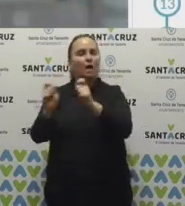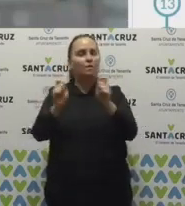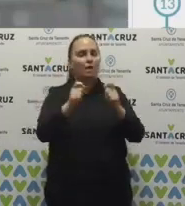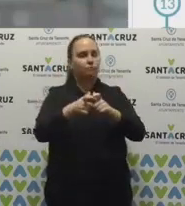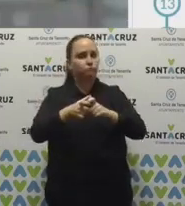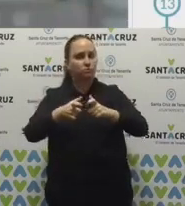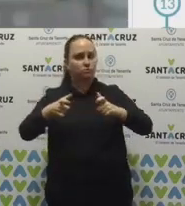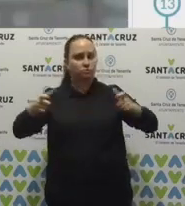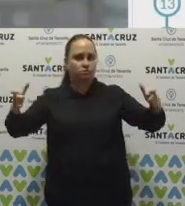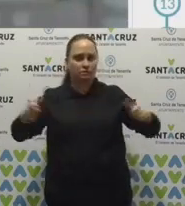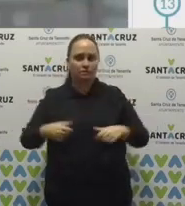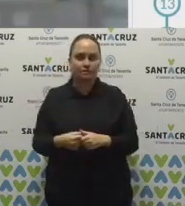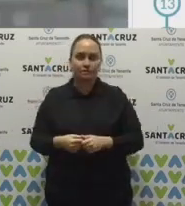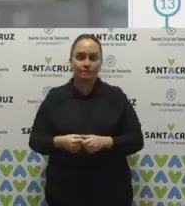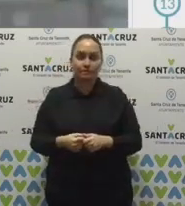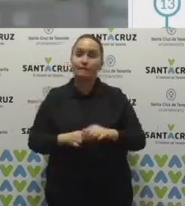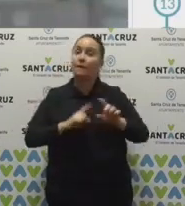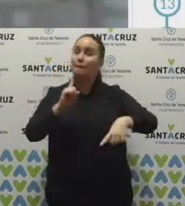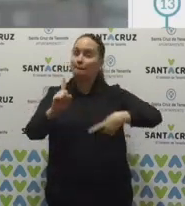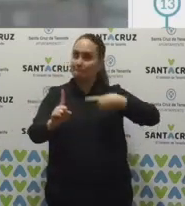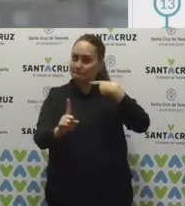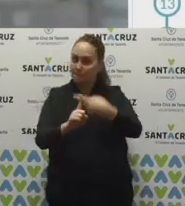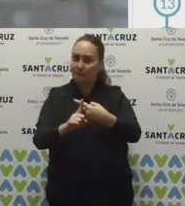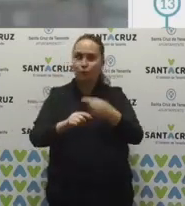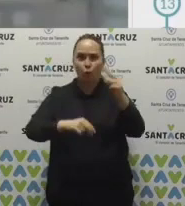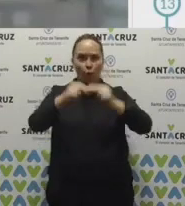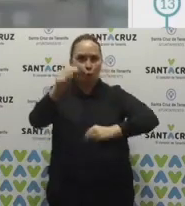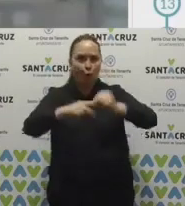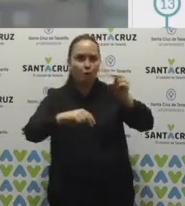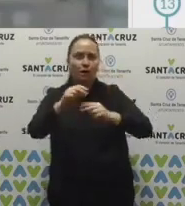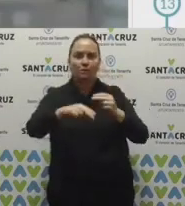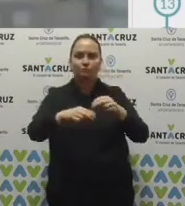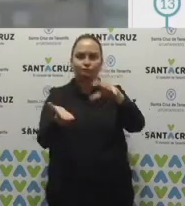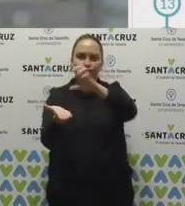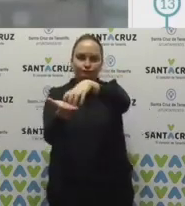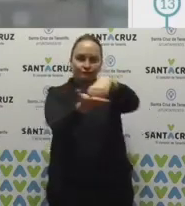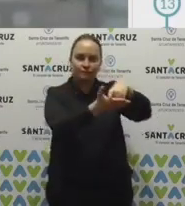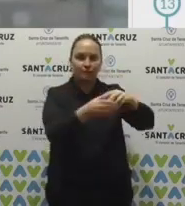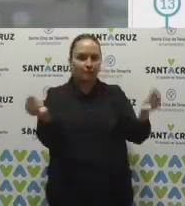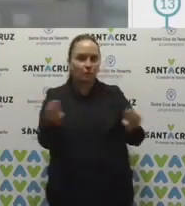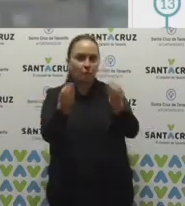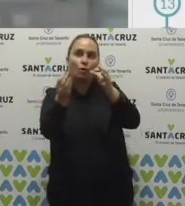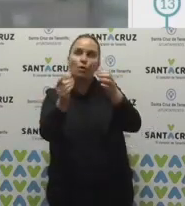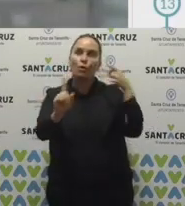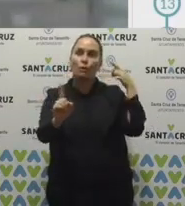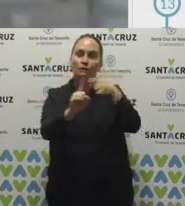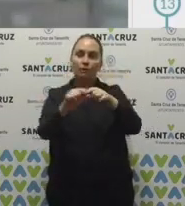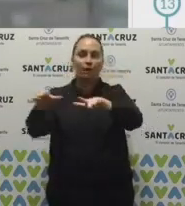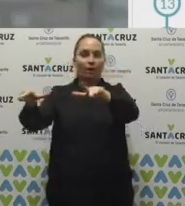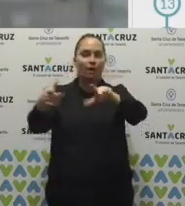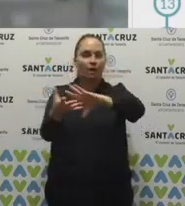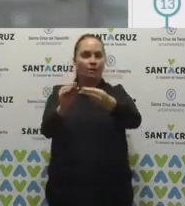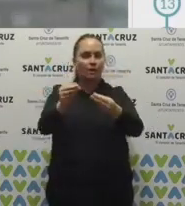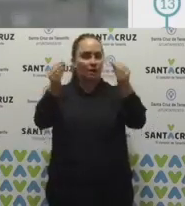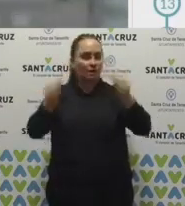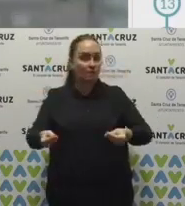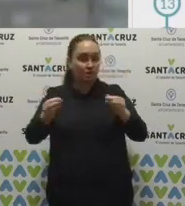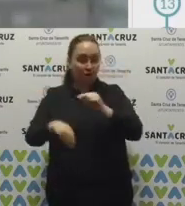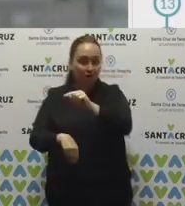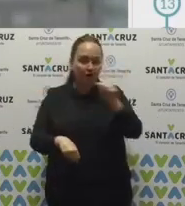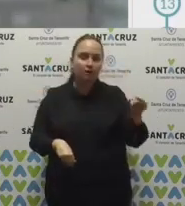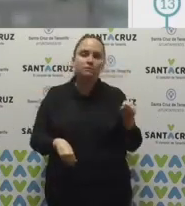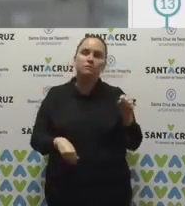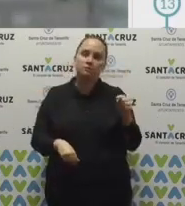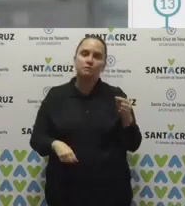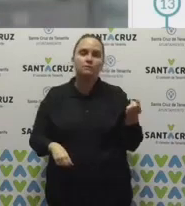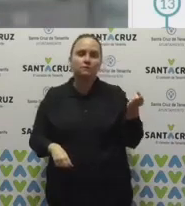que la realización de cualquier obra trabajo de mejora para lanzar o rehabilitar estos centros cuenten con las